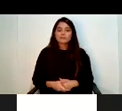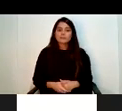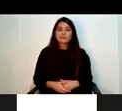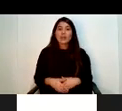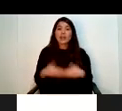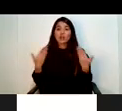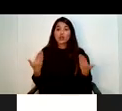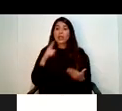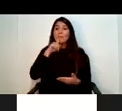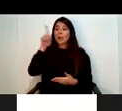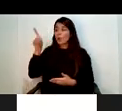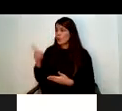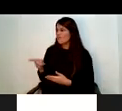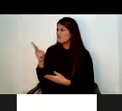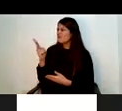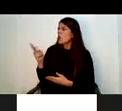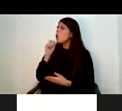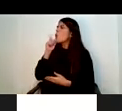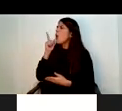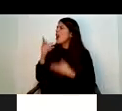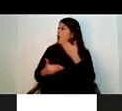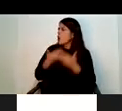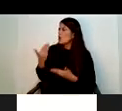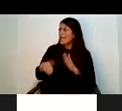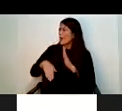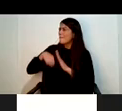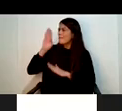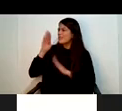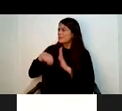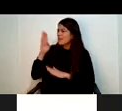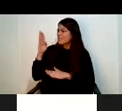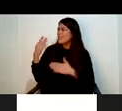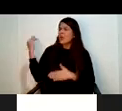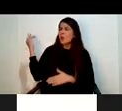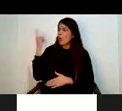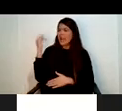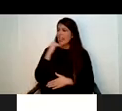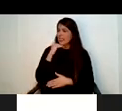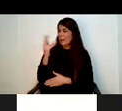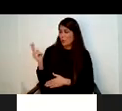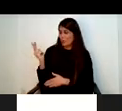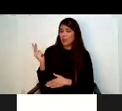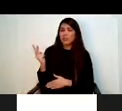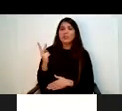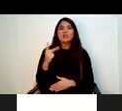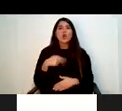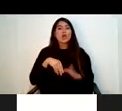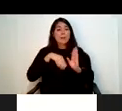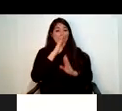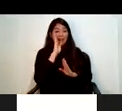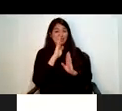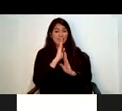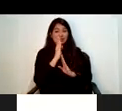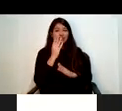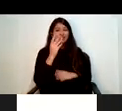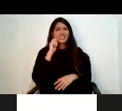Entonces les pregunté a ellos, ¿cuál es la conducta que más les apremia a ustedes? Y ellos me dijeron, lo que más en estos momentos nos